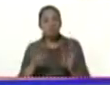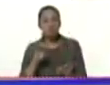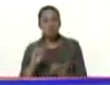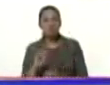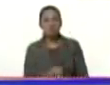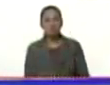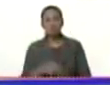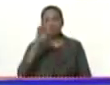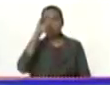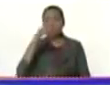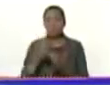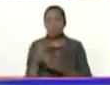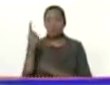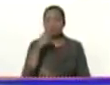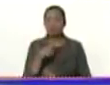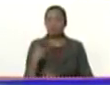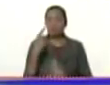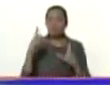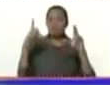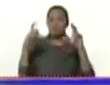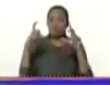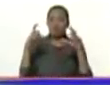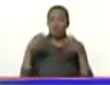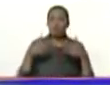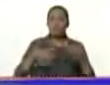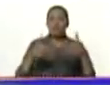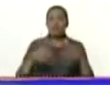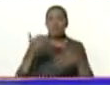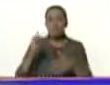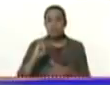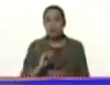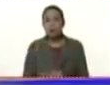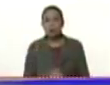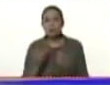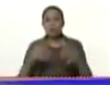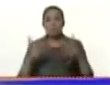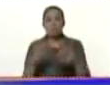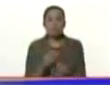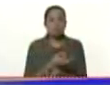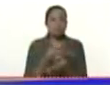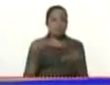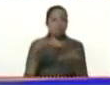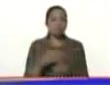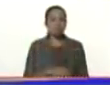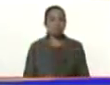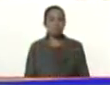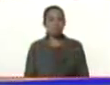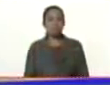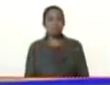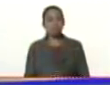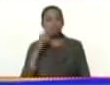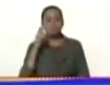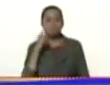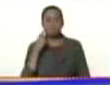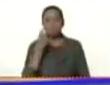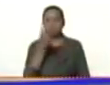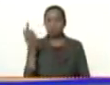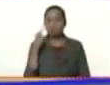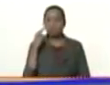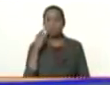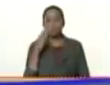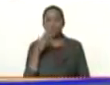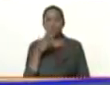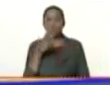No sé si hay imágenes de la marcha, esa marcha grandiosa. Fíjense ustedes en este